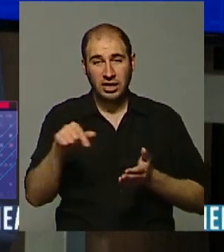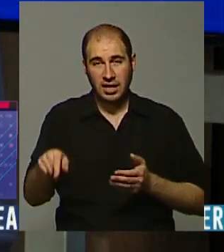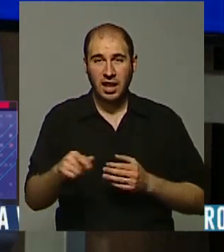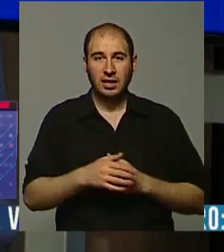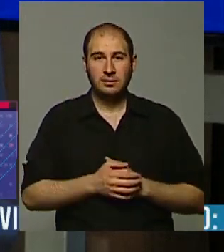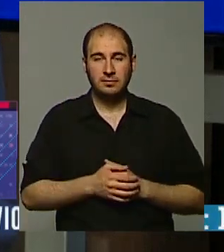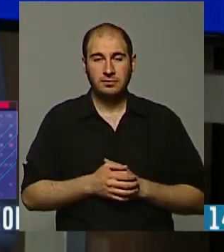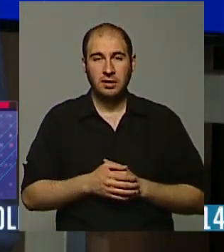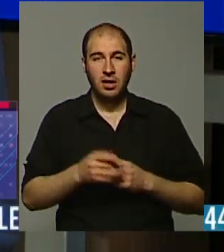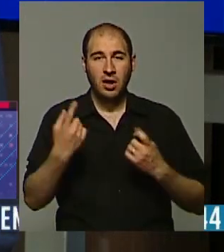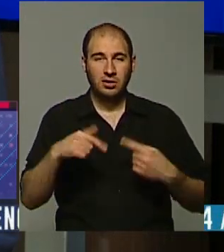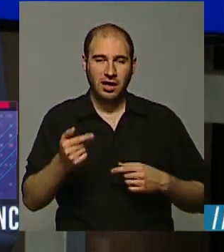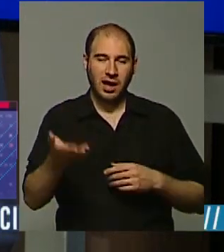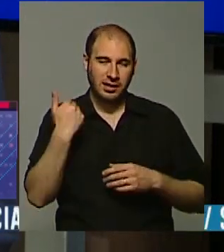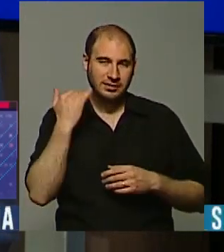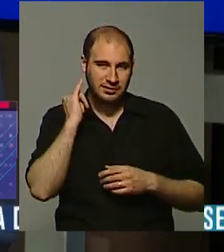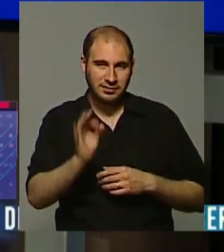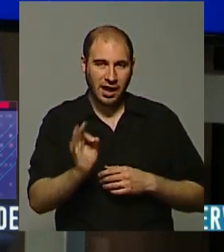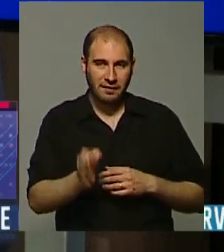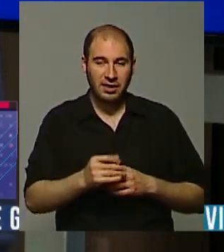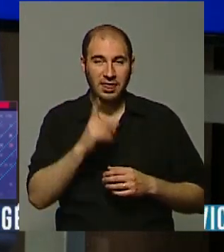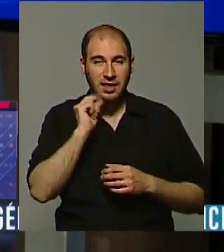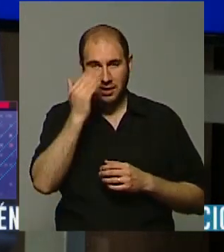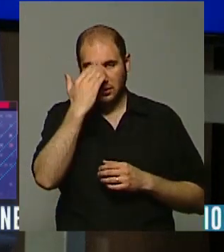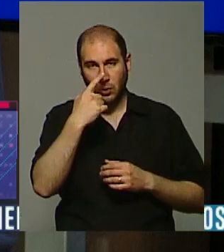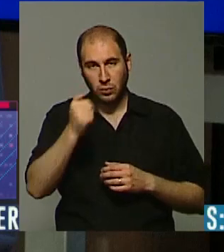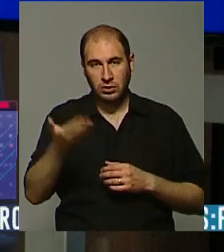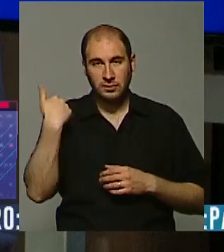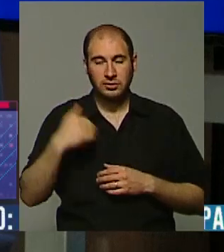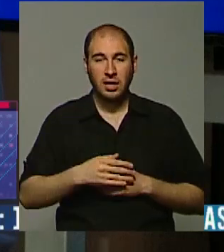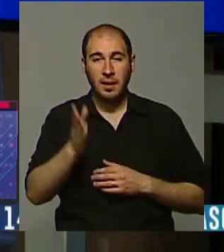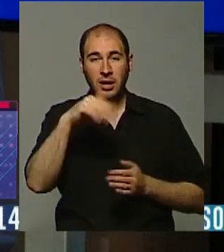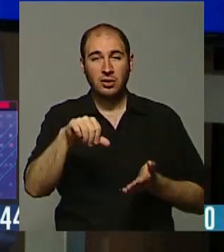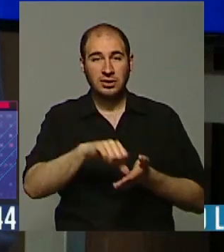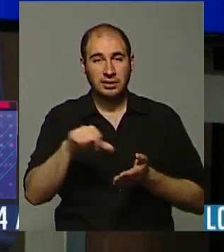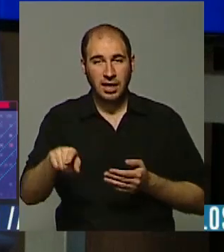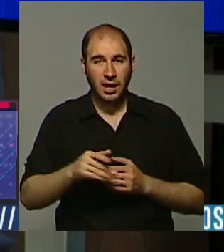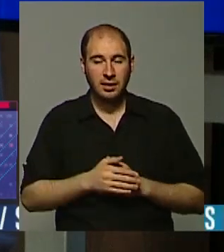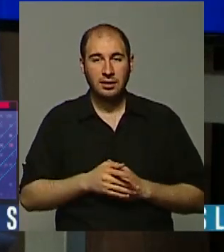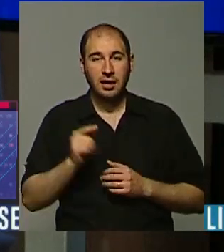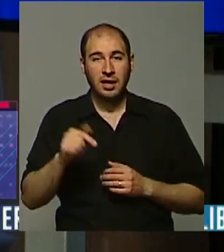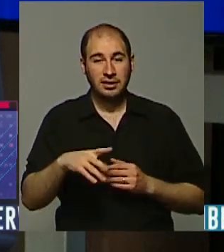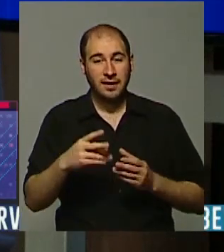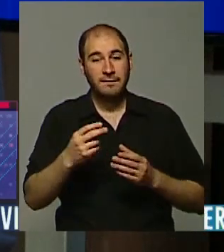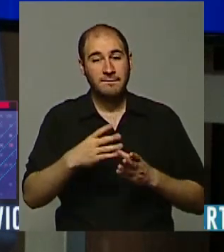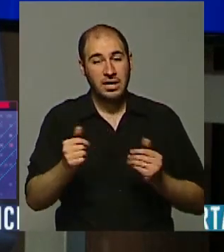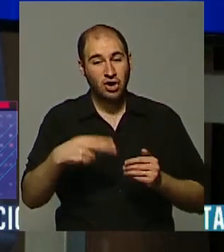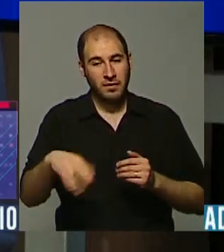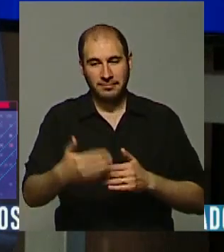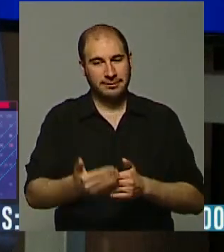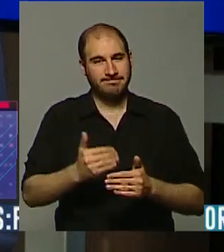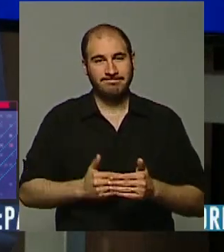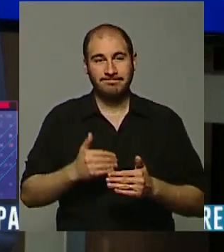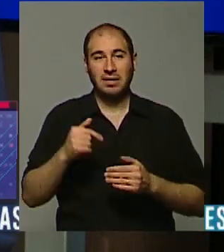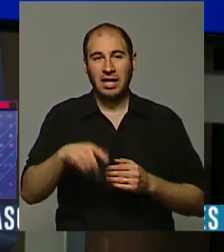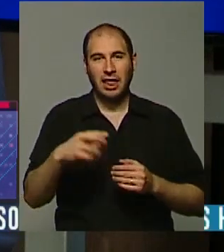algo que veníamos previendo los últimos 15 días. El Banco Central no iba a llegar a fines de noviembre con